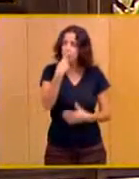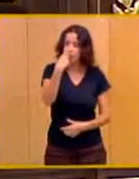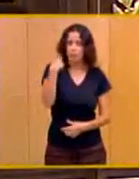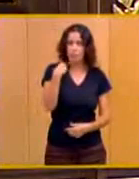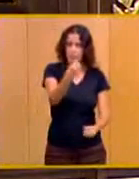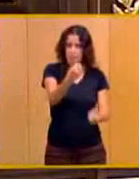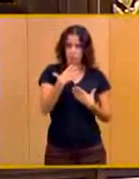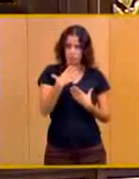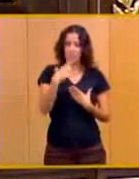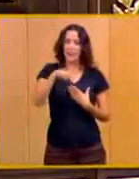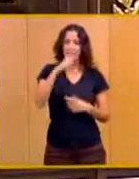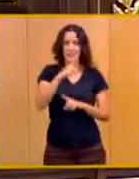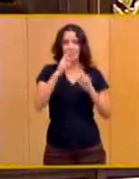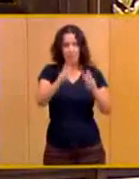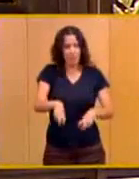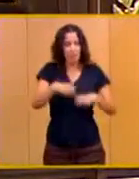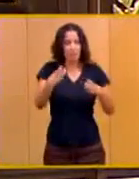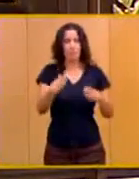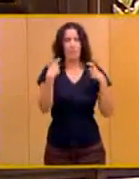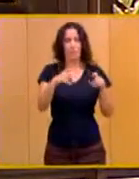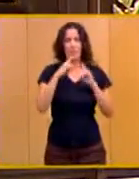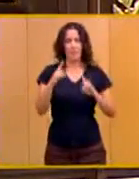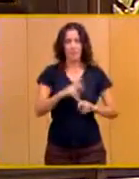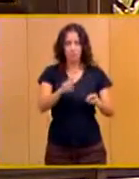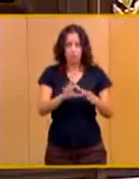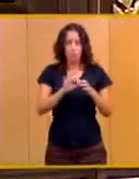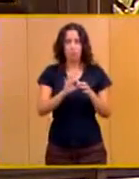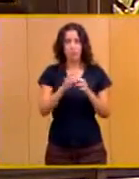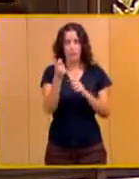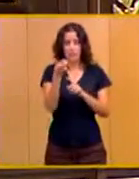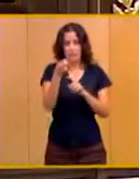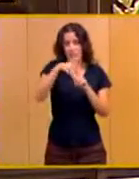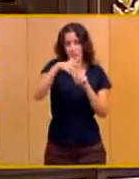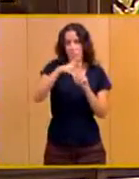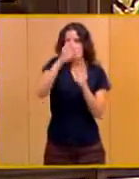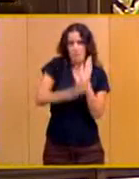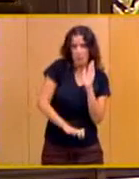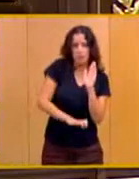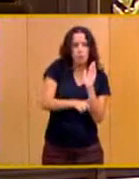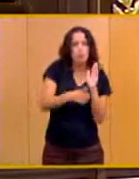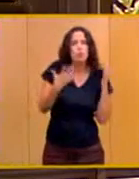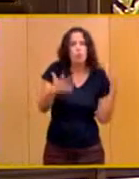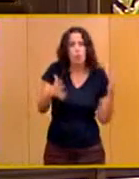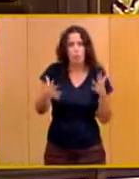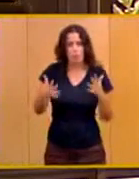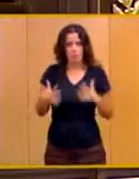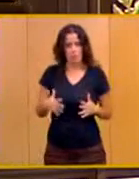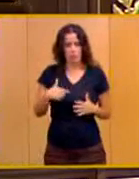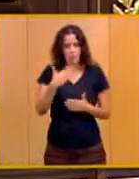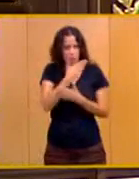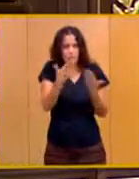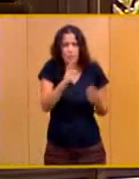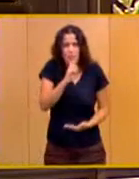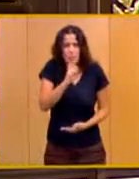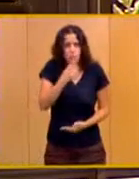una reforma del sector eléctrico para eliminar el déficit tarifario? ¿Dónde está eso? ¿Cómo se puede confiar en una persona que hablaba de